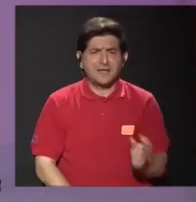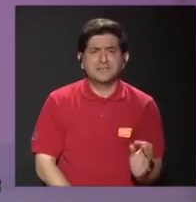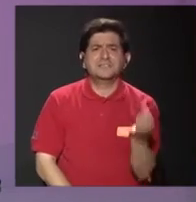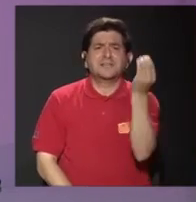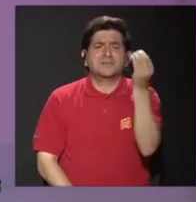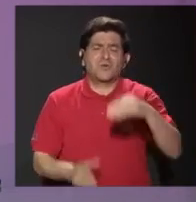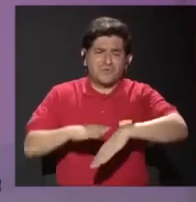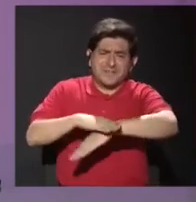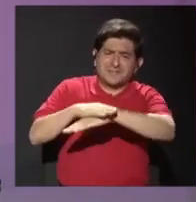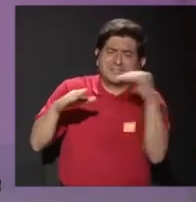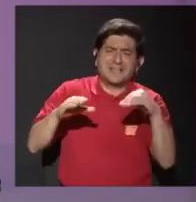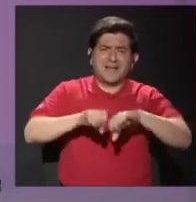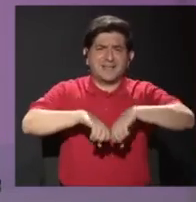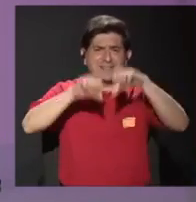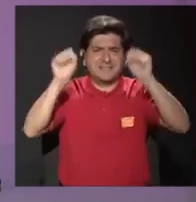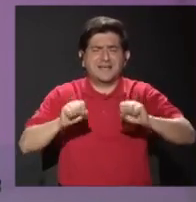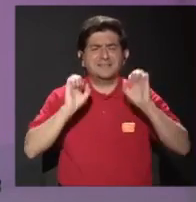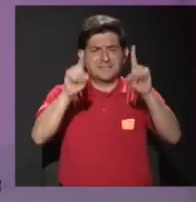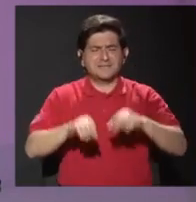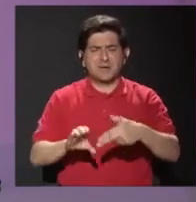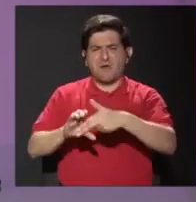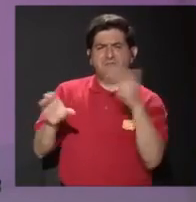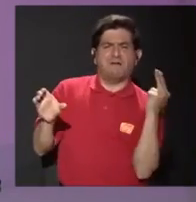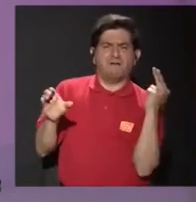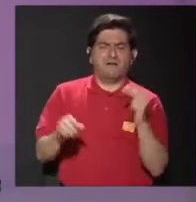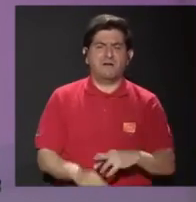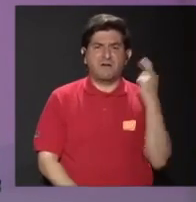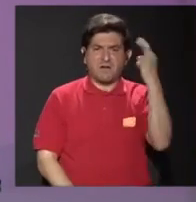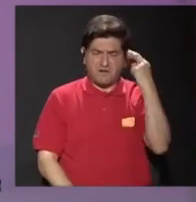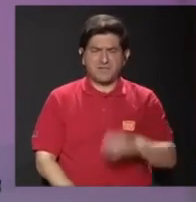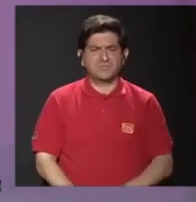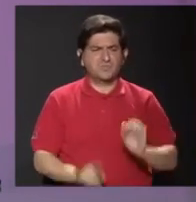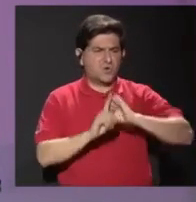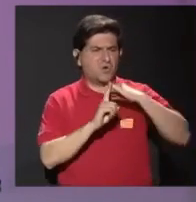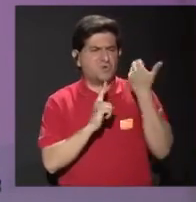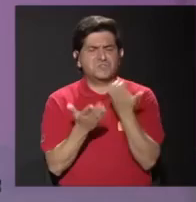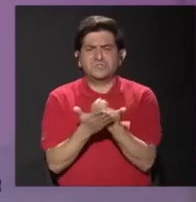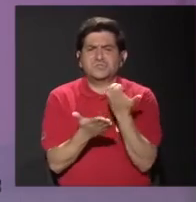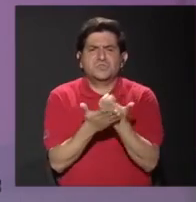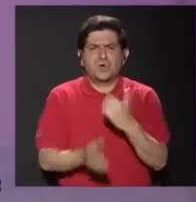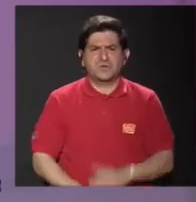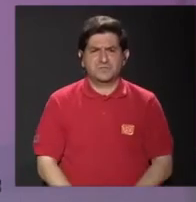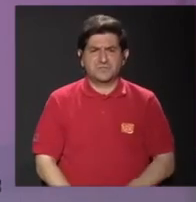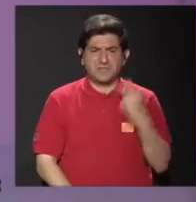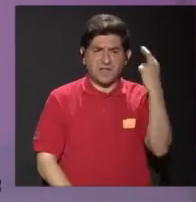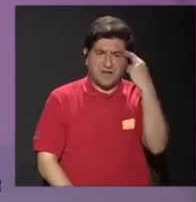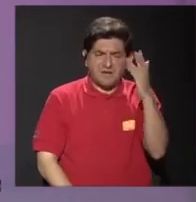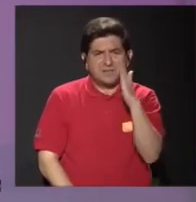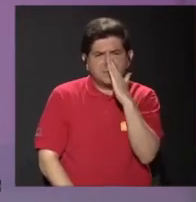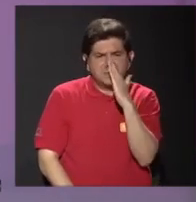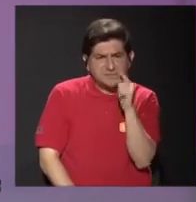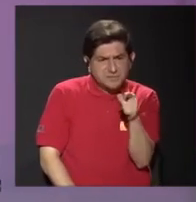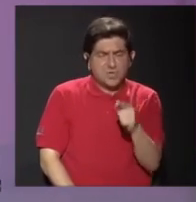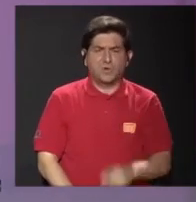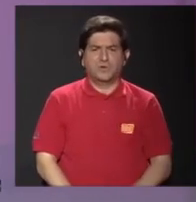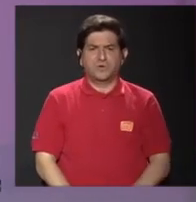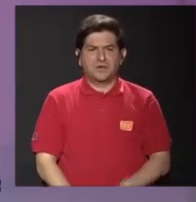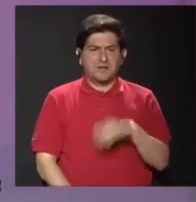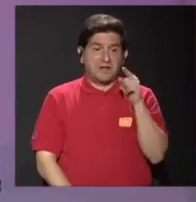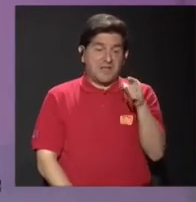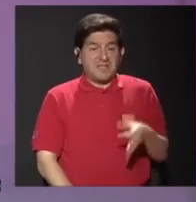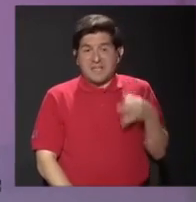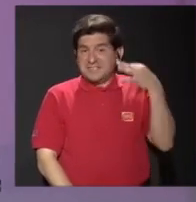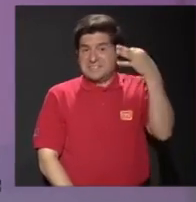chicas el sistema educativo por razones socioeconómicas llevadas por su maternidad son chicas que están